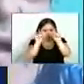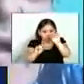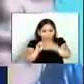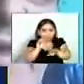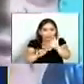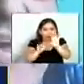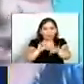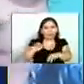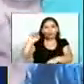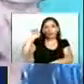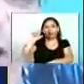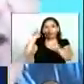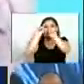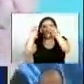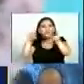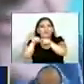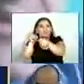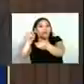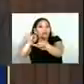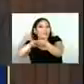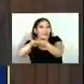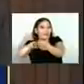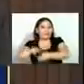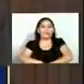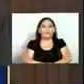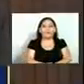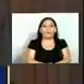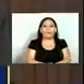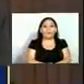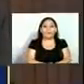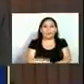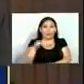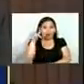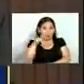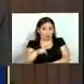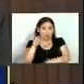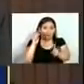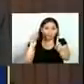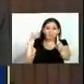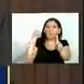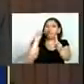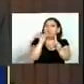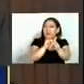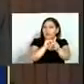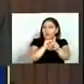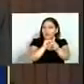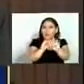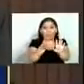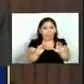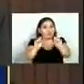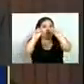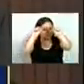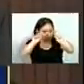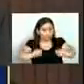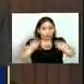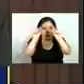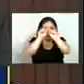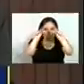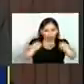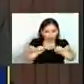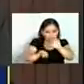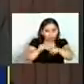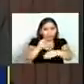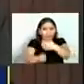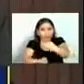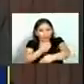El hecho pedagógico Nuestra meta es Utilizar la tecnología Para llegar